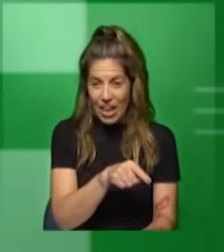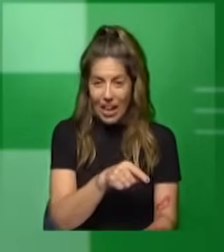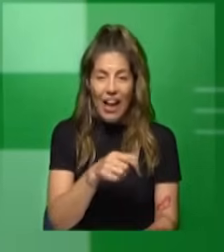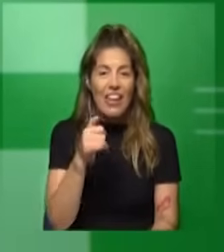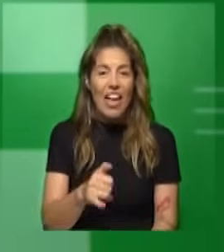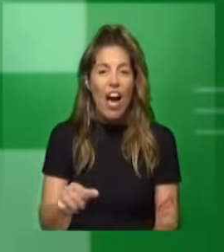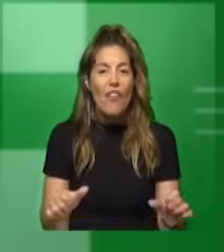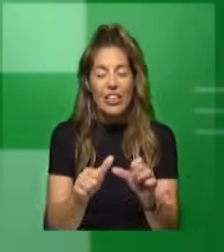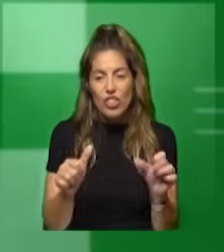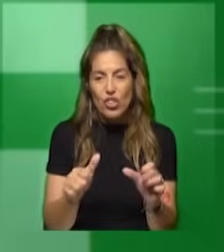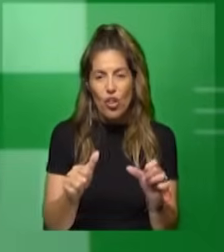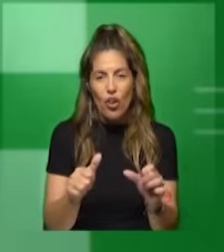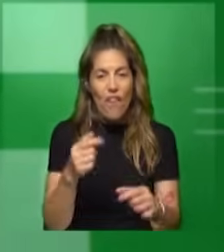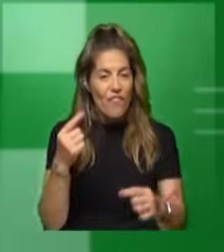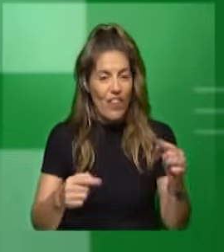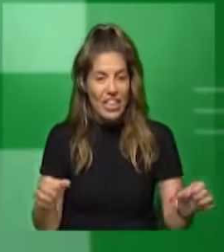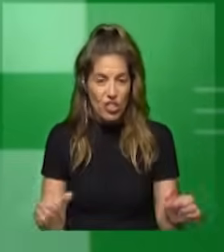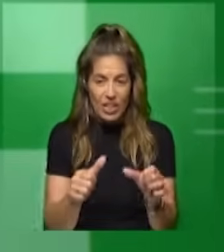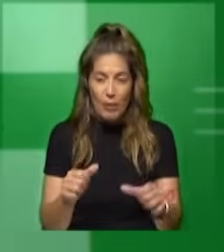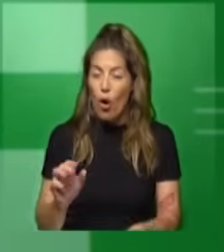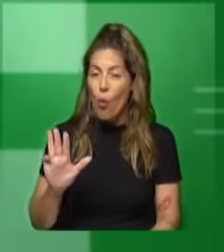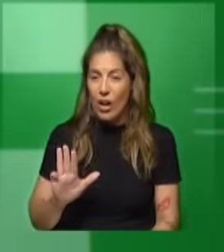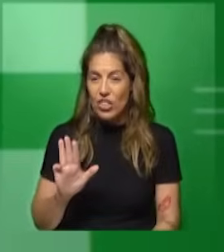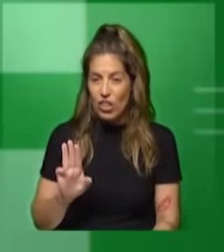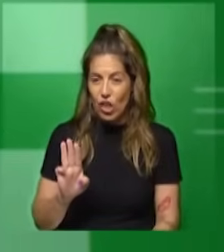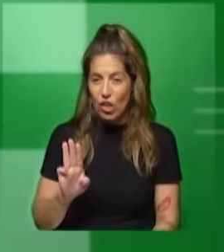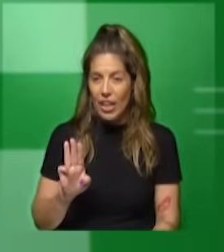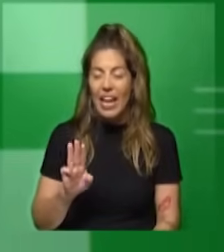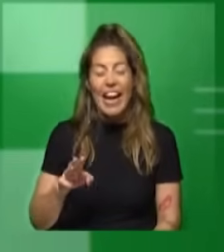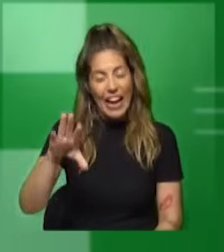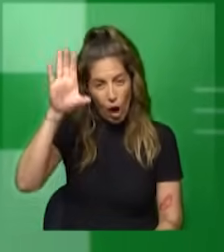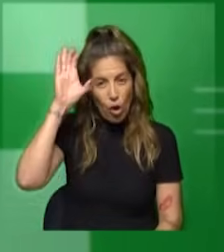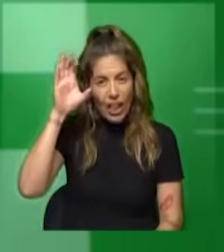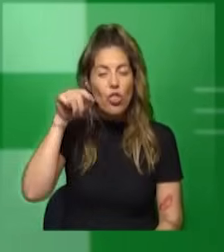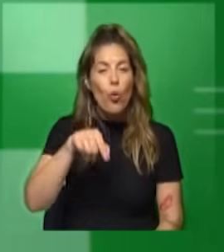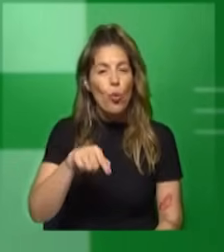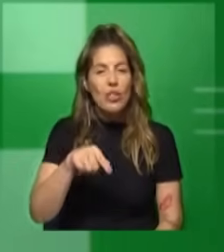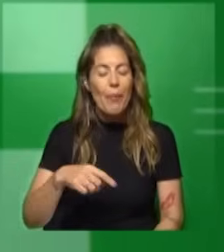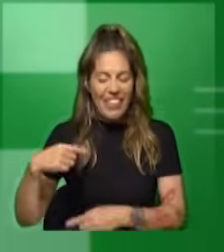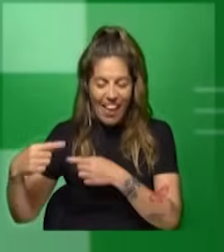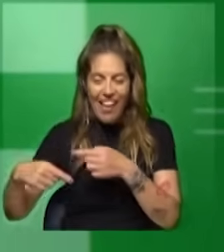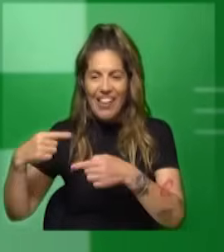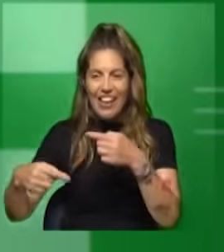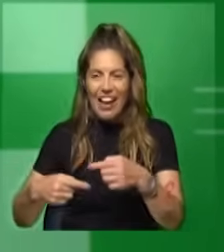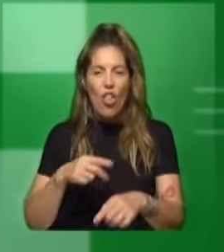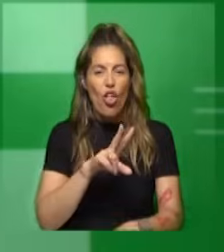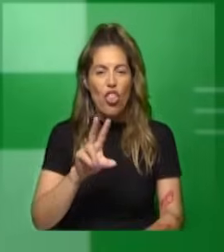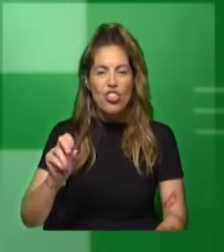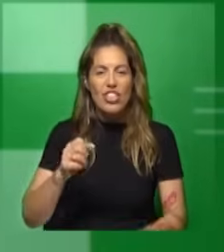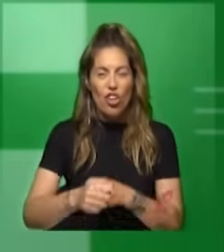habido varios eventos en Washington, D.C., recordando justamente el legado este de los 200